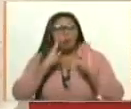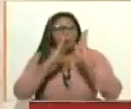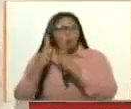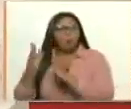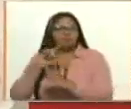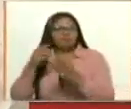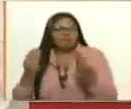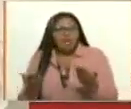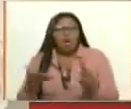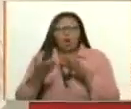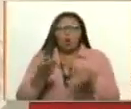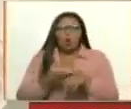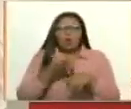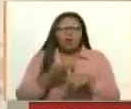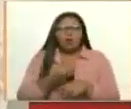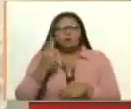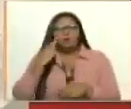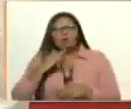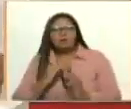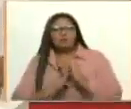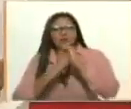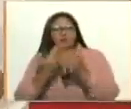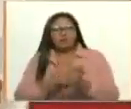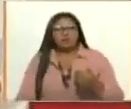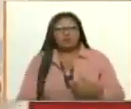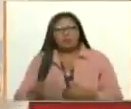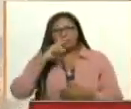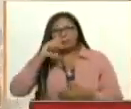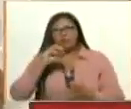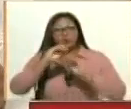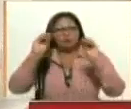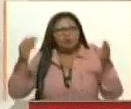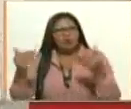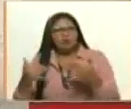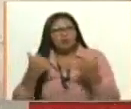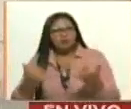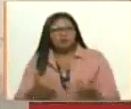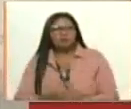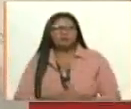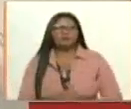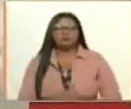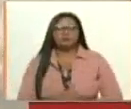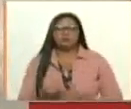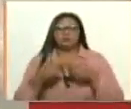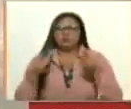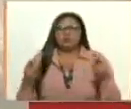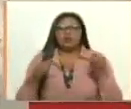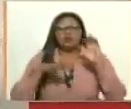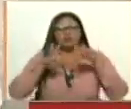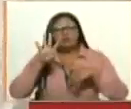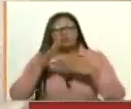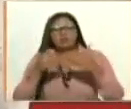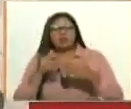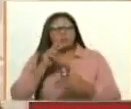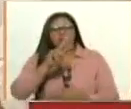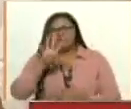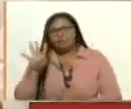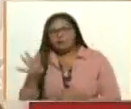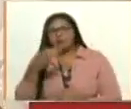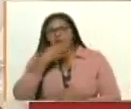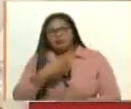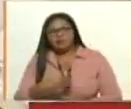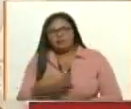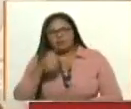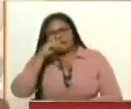gobierno bolivariano que preside Nicolás Maduro Moros, con una convocatoria que se extendió entre el 14 y el 24 de diciembre